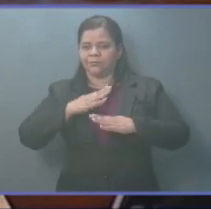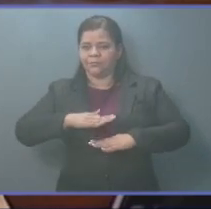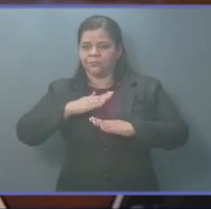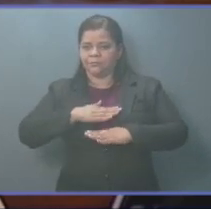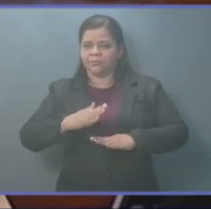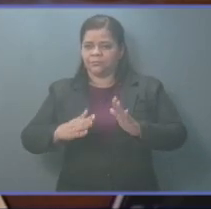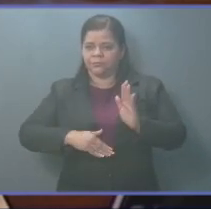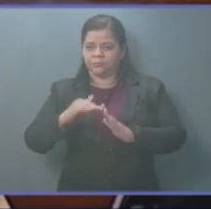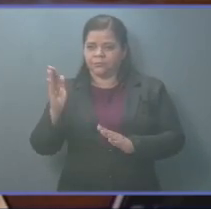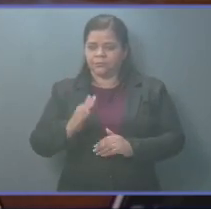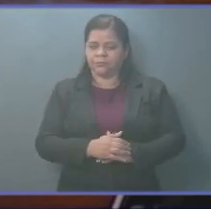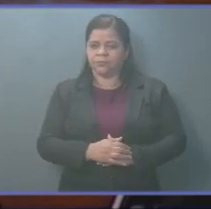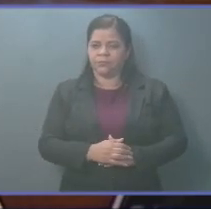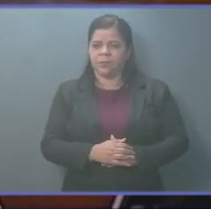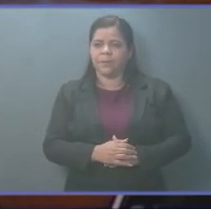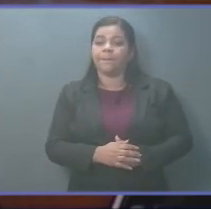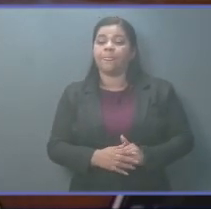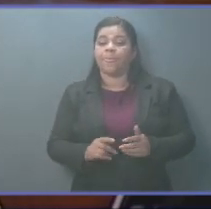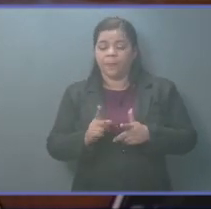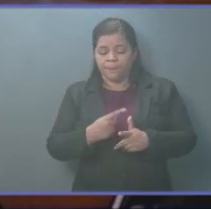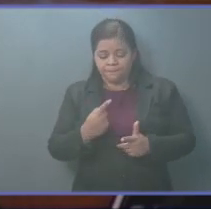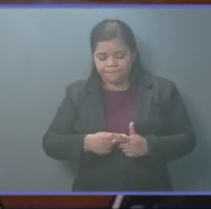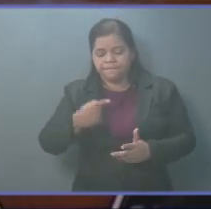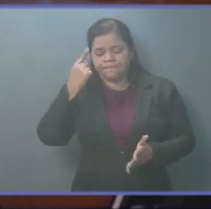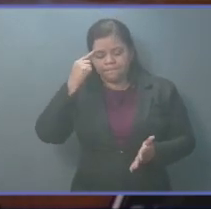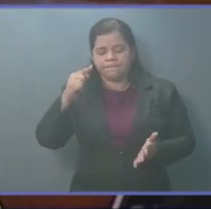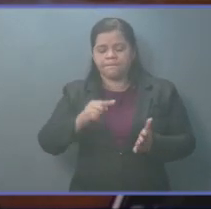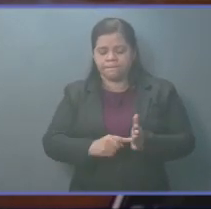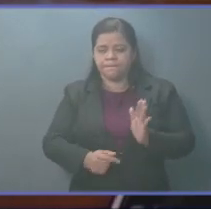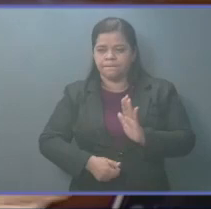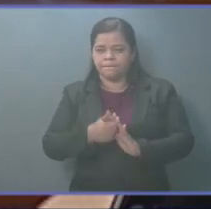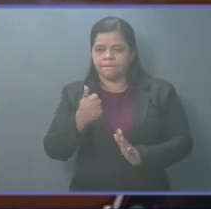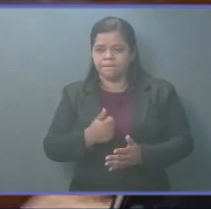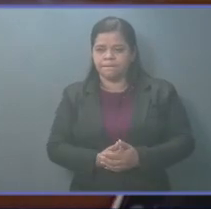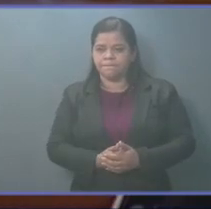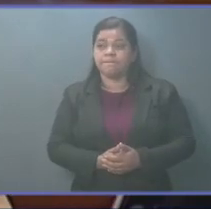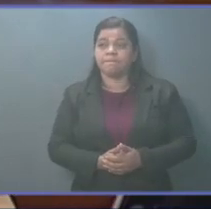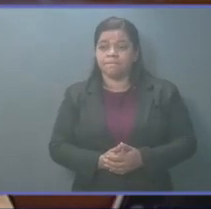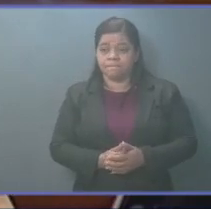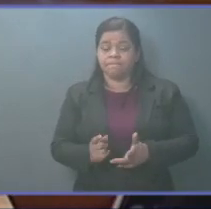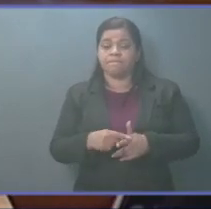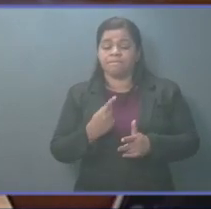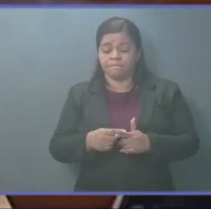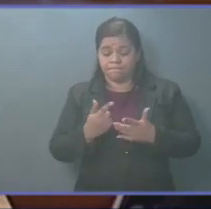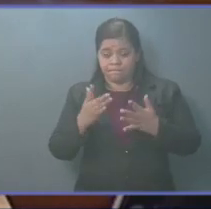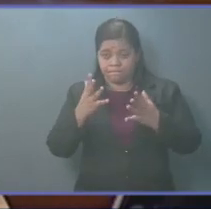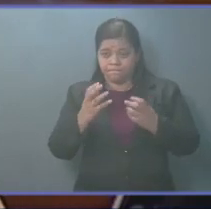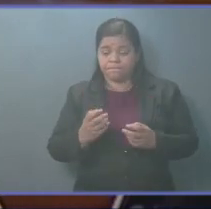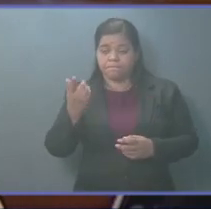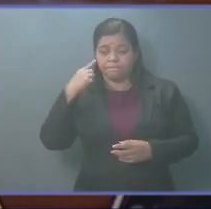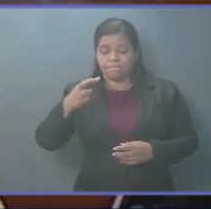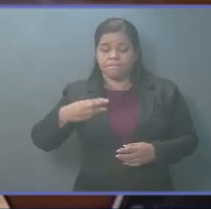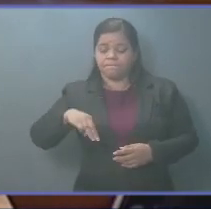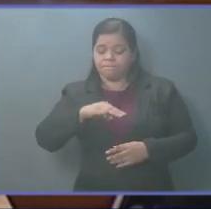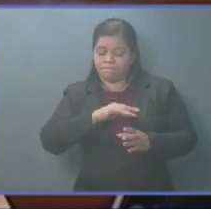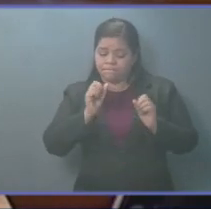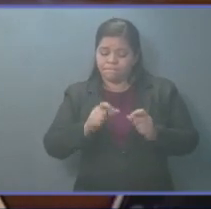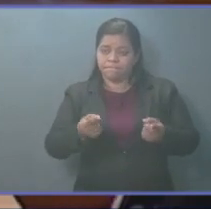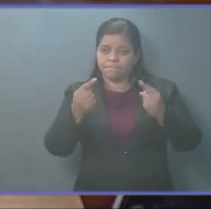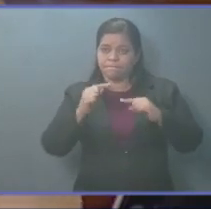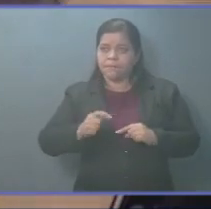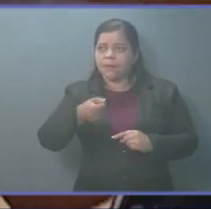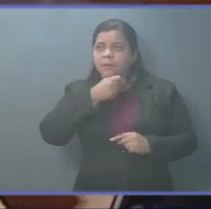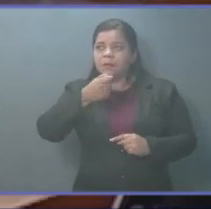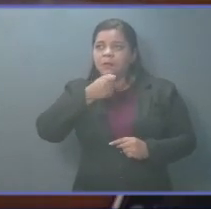respuesta porque no tuve el nombre de la persona responsable y por ende quién le informó a usted, señor ministro, para que viniera a informar,